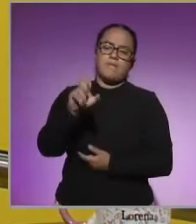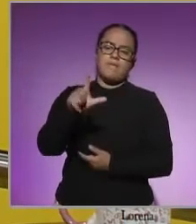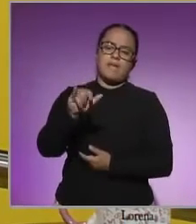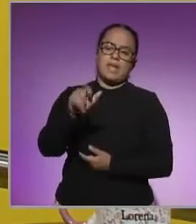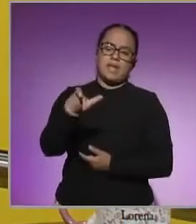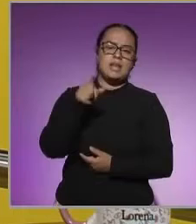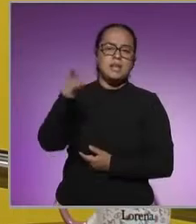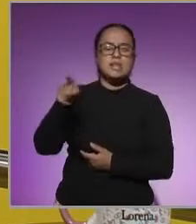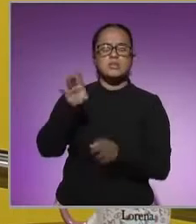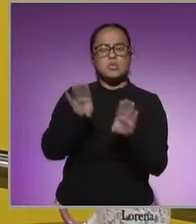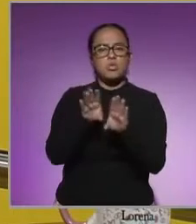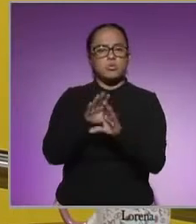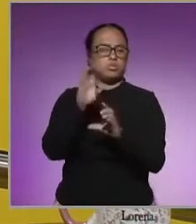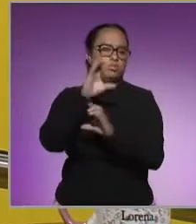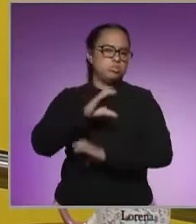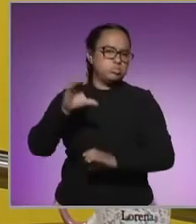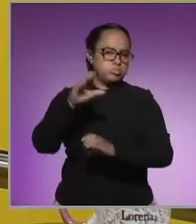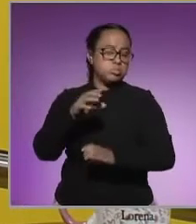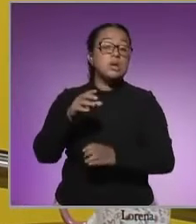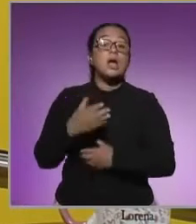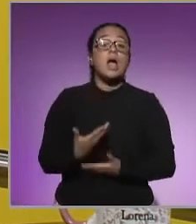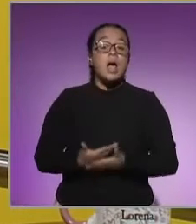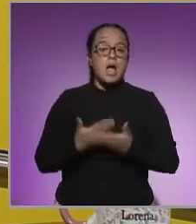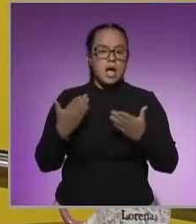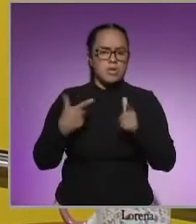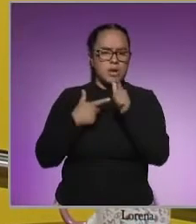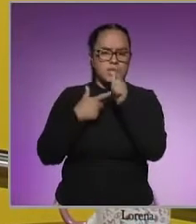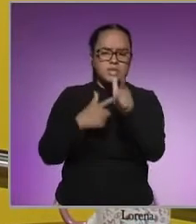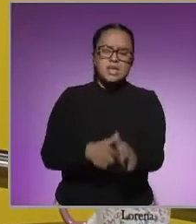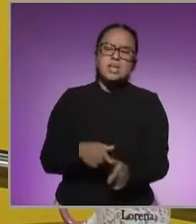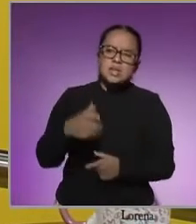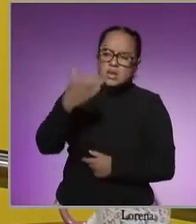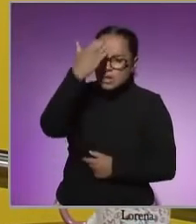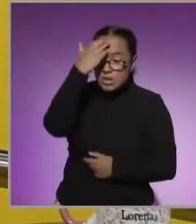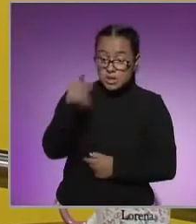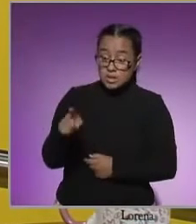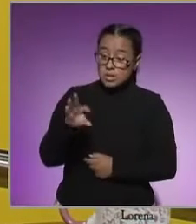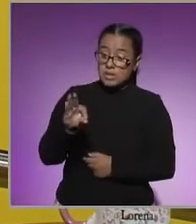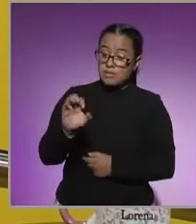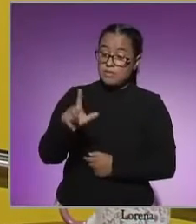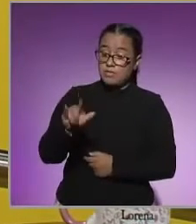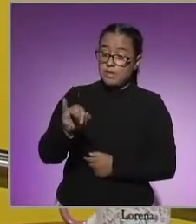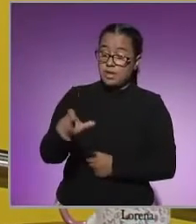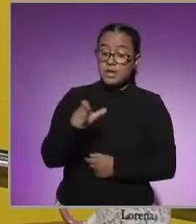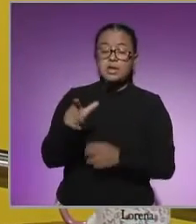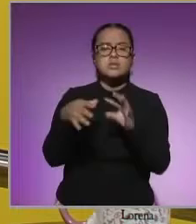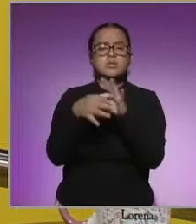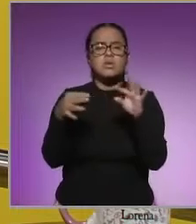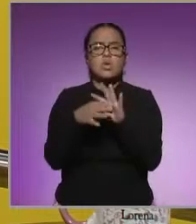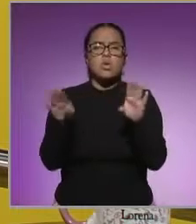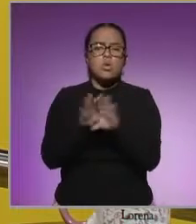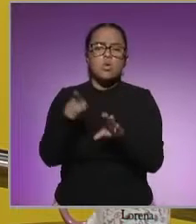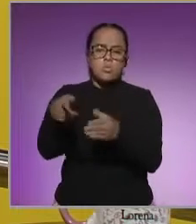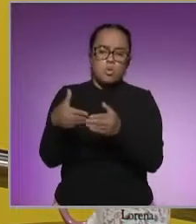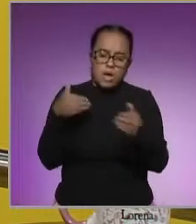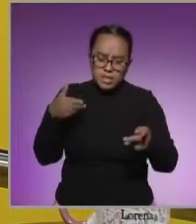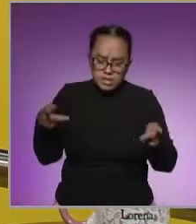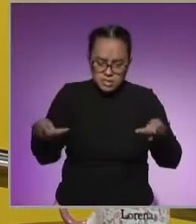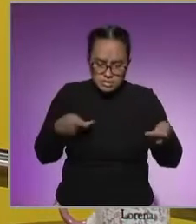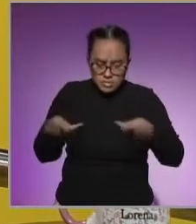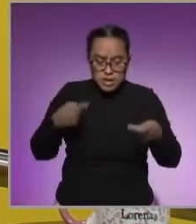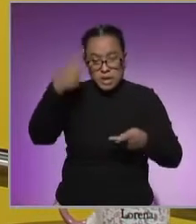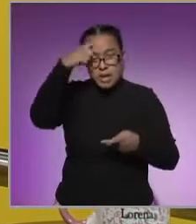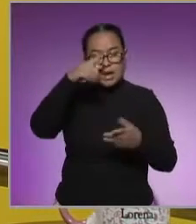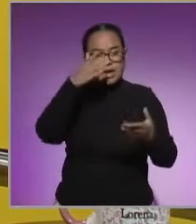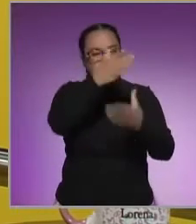cliché así que hoy continuaremos con ese viaje donde félix nos cuenta cómo se prepara para un concierto